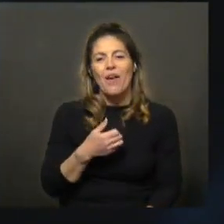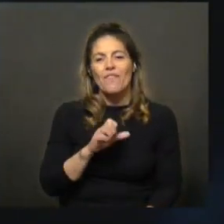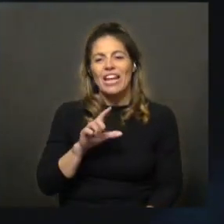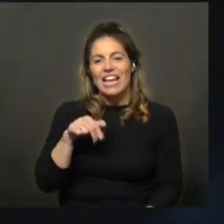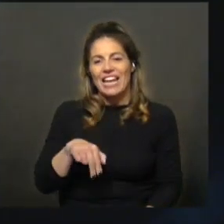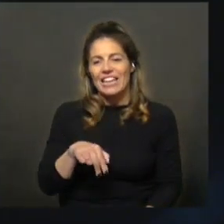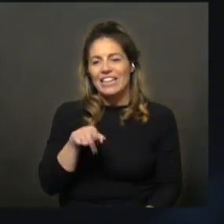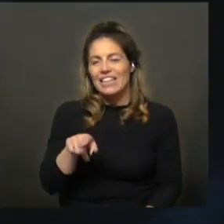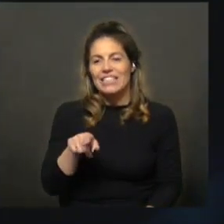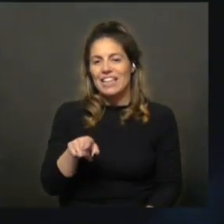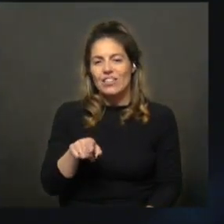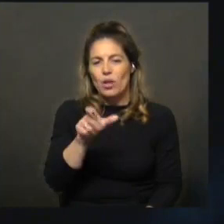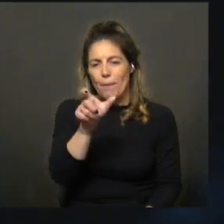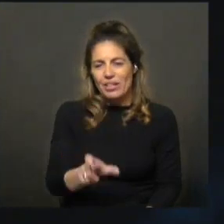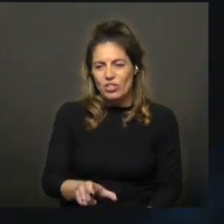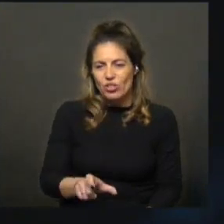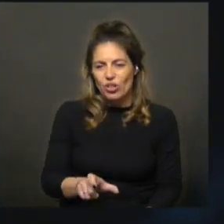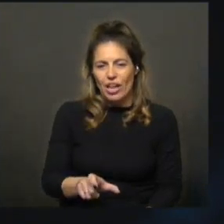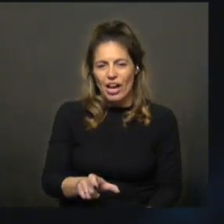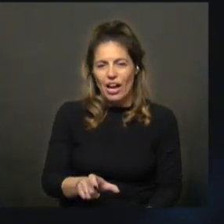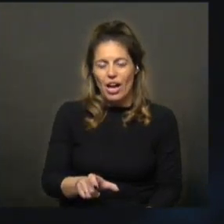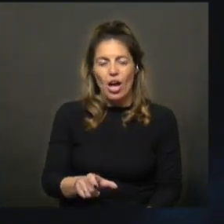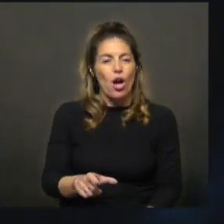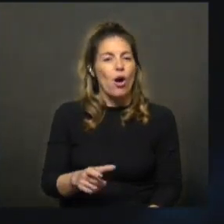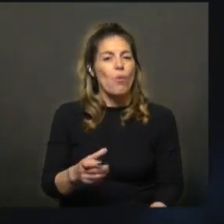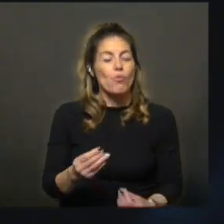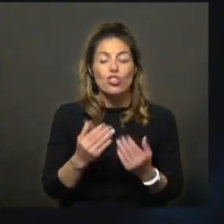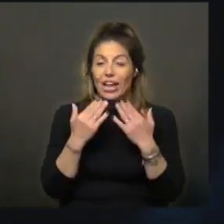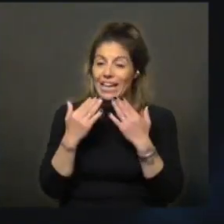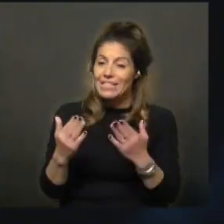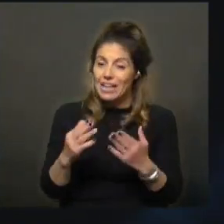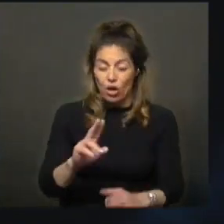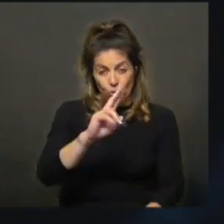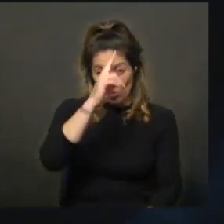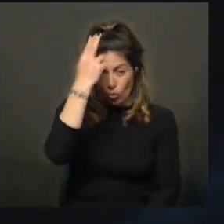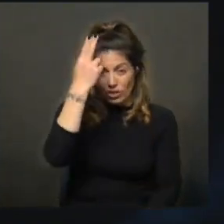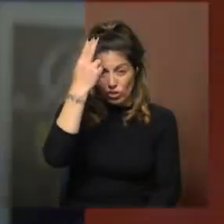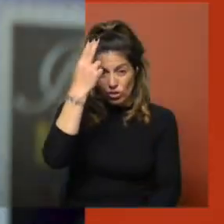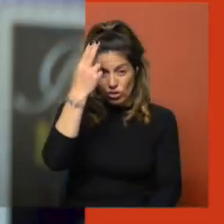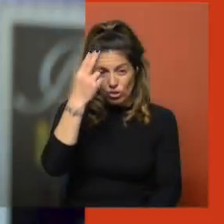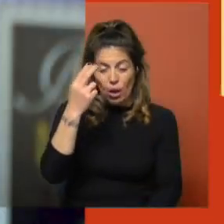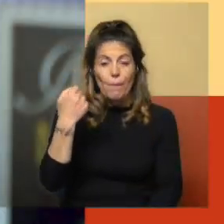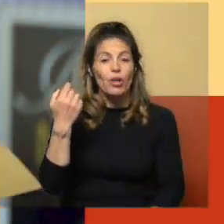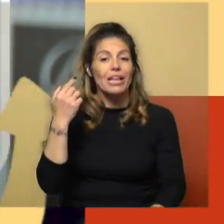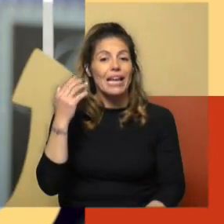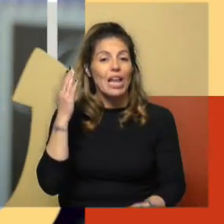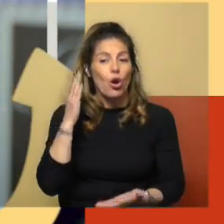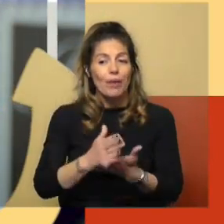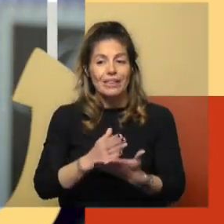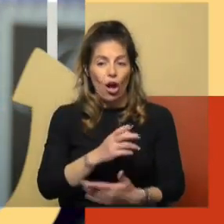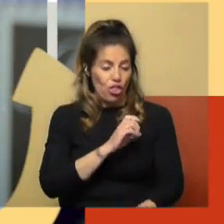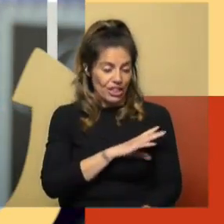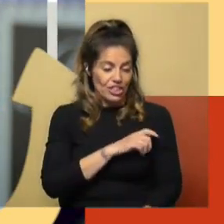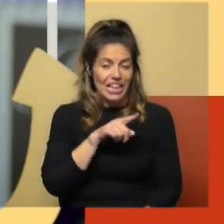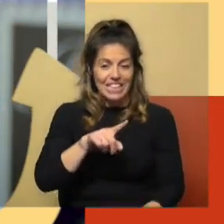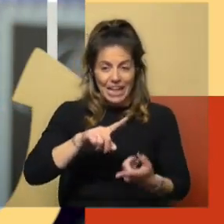es es una persona la que tenemos muchísimo que agradecerle los uruguayos y las uruguayas no en el golpe de estado en Chile ella era la